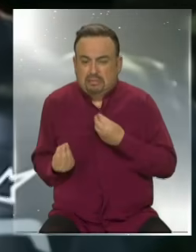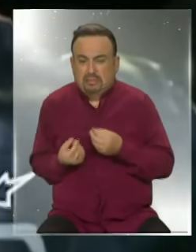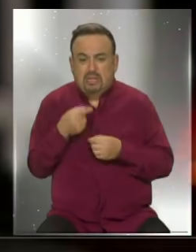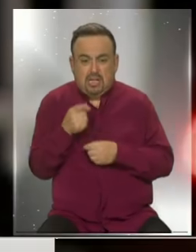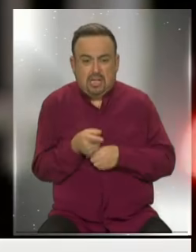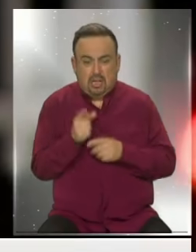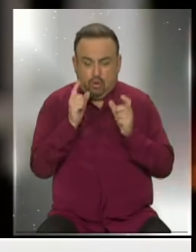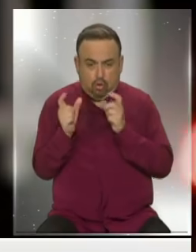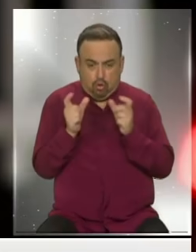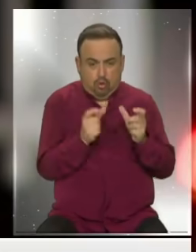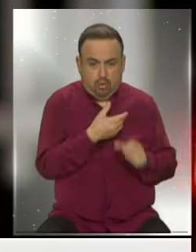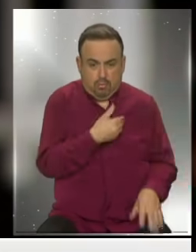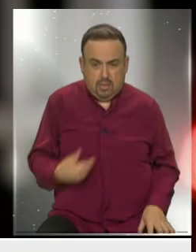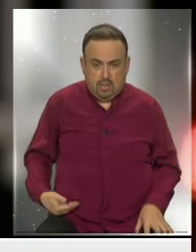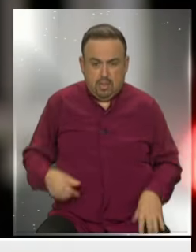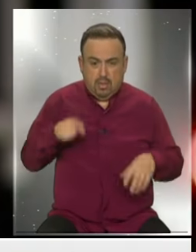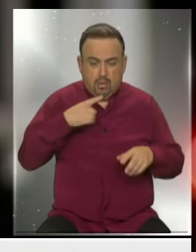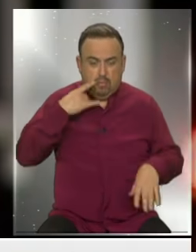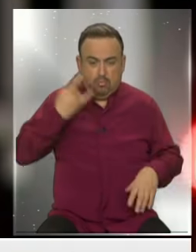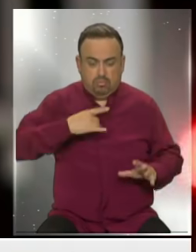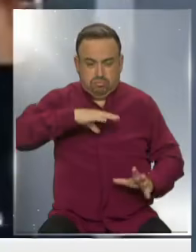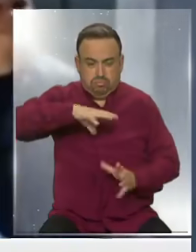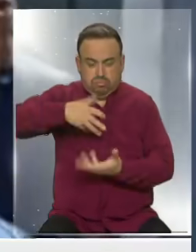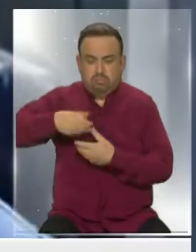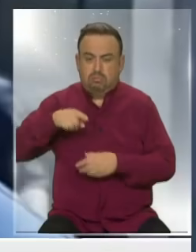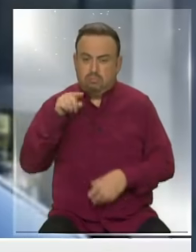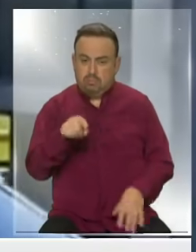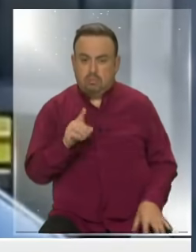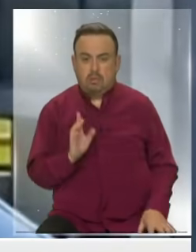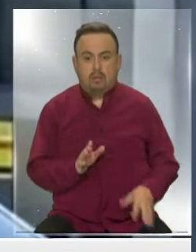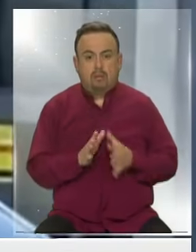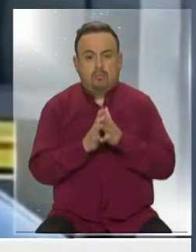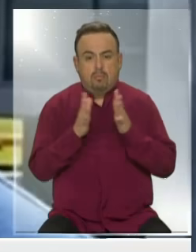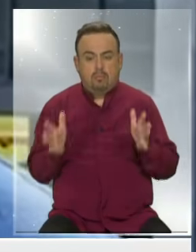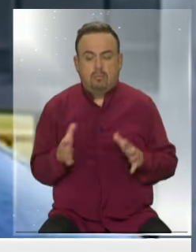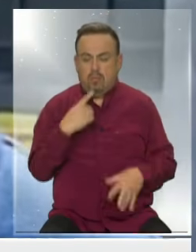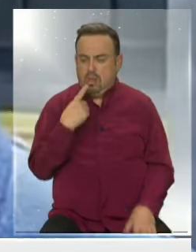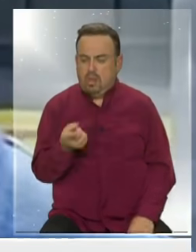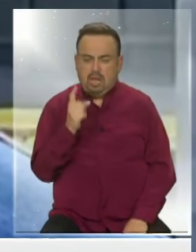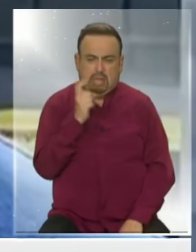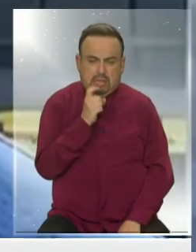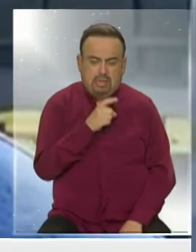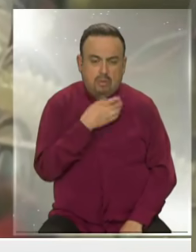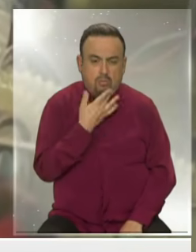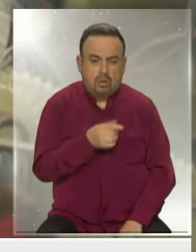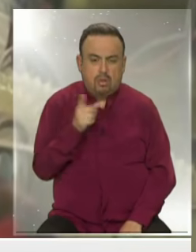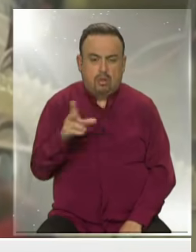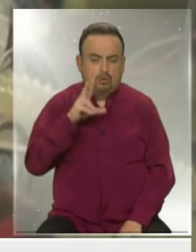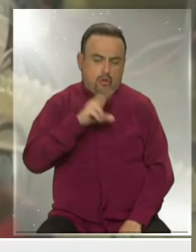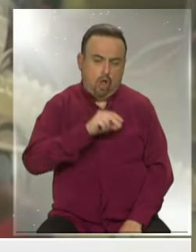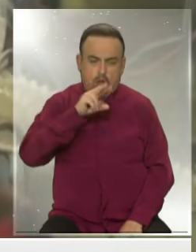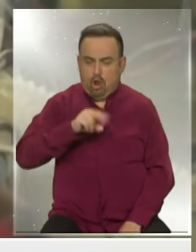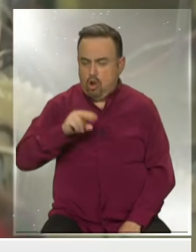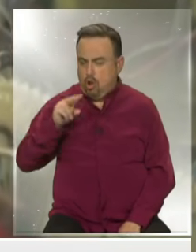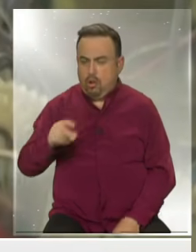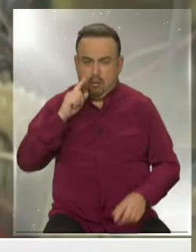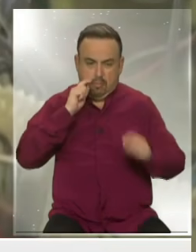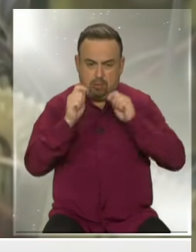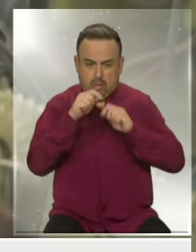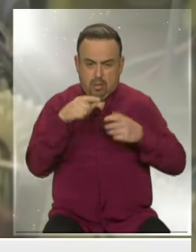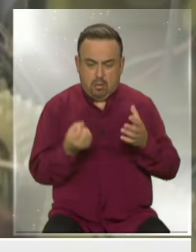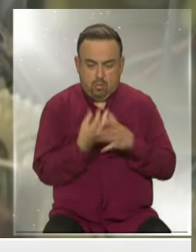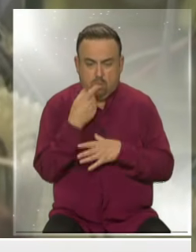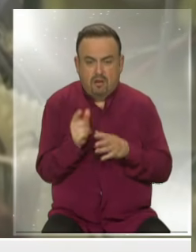el mandatario en torno a la emergencia mundial ha sido ampliamente cuestionada, sobre todo por su negacionismo sobre el peligro del